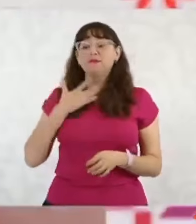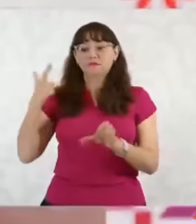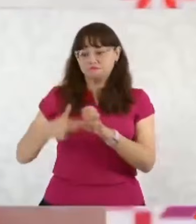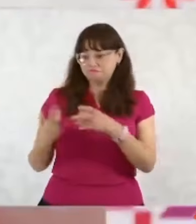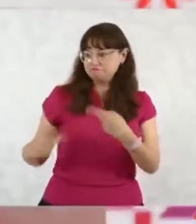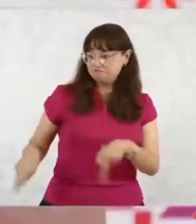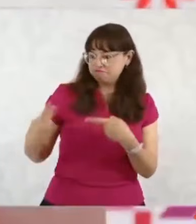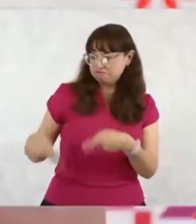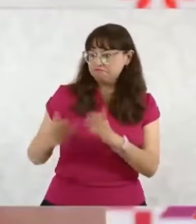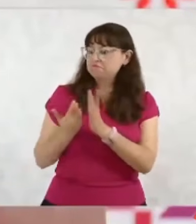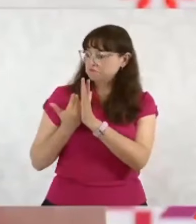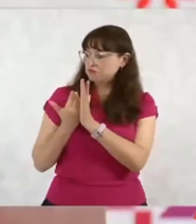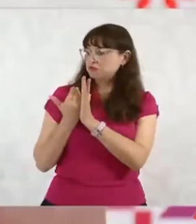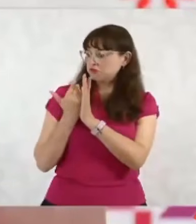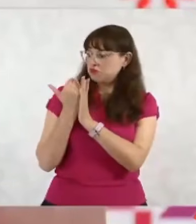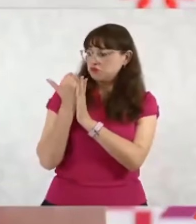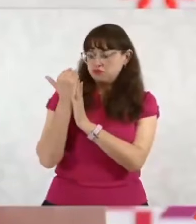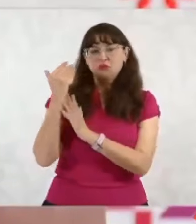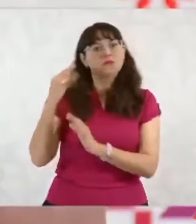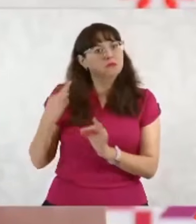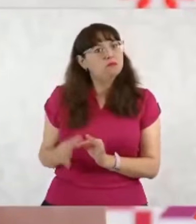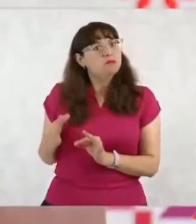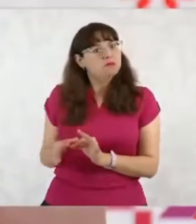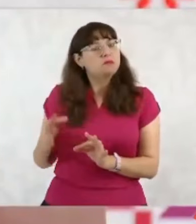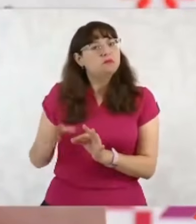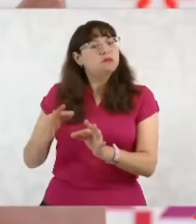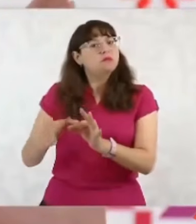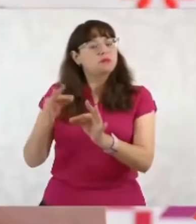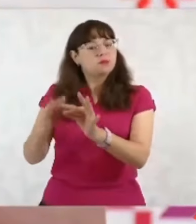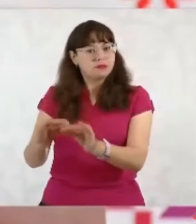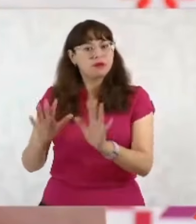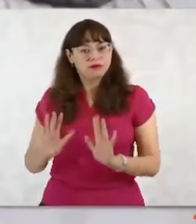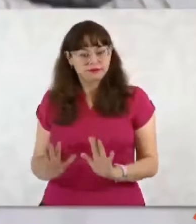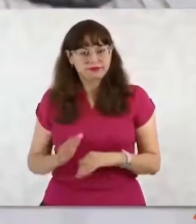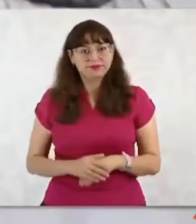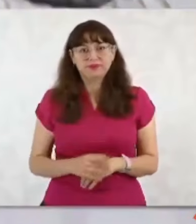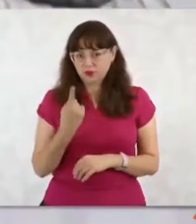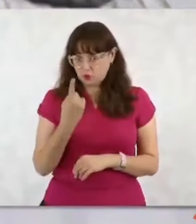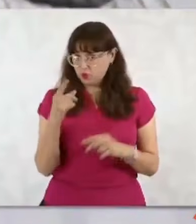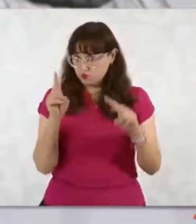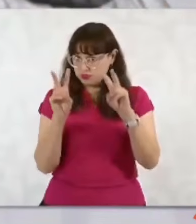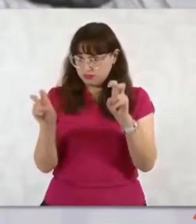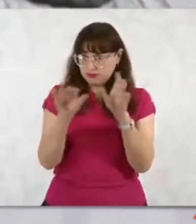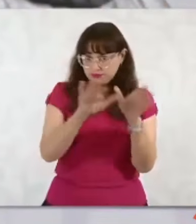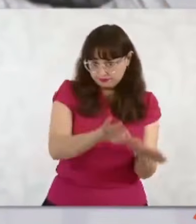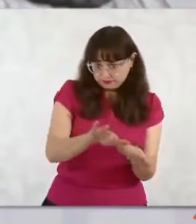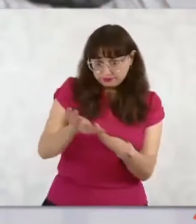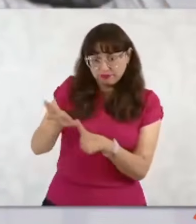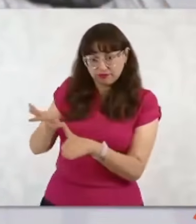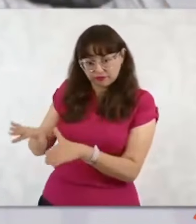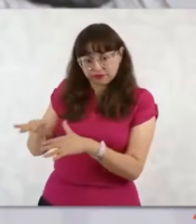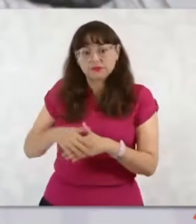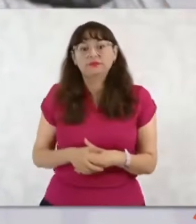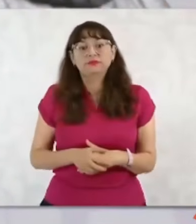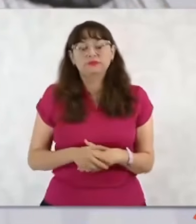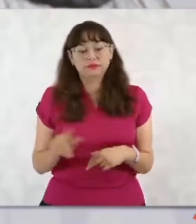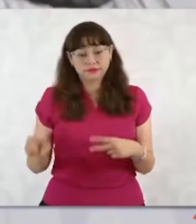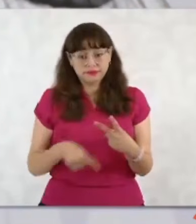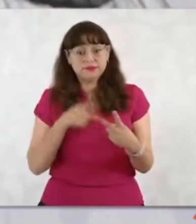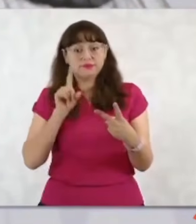de que hay menos ilegalidad en la venta del combustible. Bueno, pero ese es un tema. El otro tema tiene que ver con el